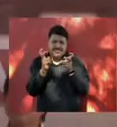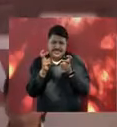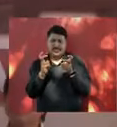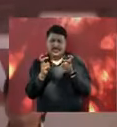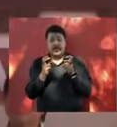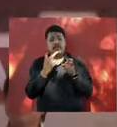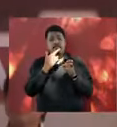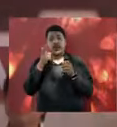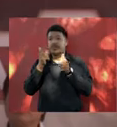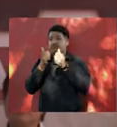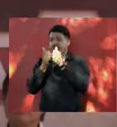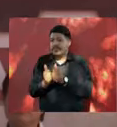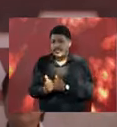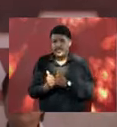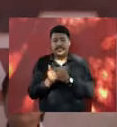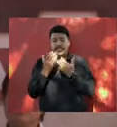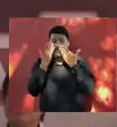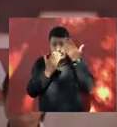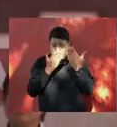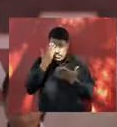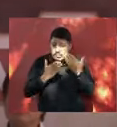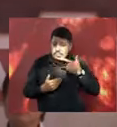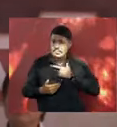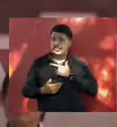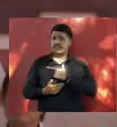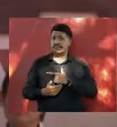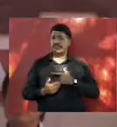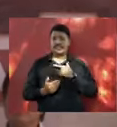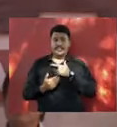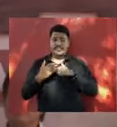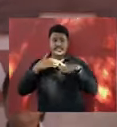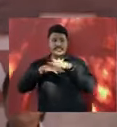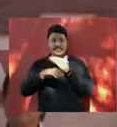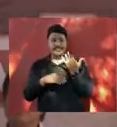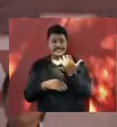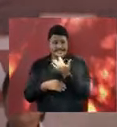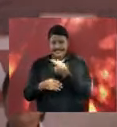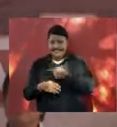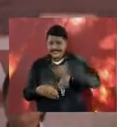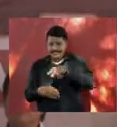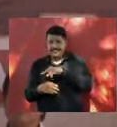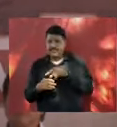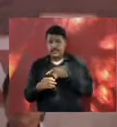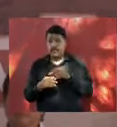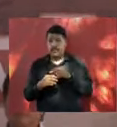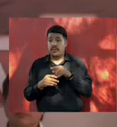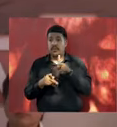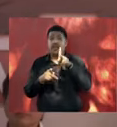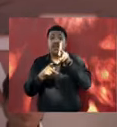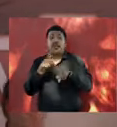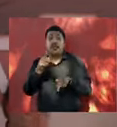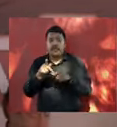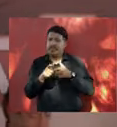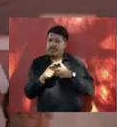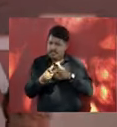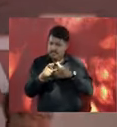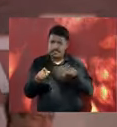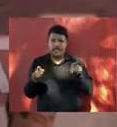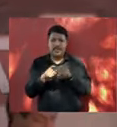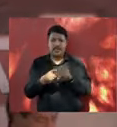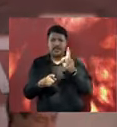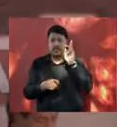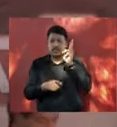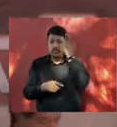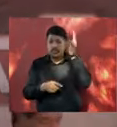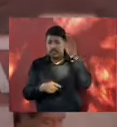escuela sea divertida, que les guste, que se queden estudiando. Pero no nos vamos a quedar ahí, vamos a hacer más